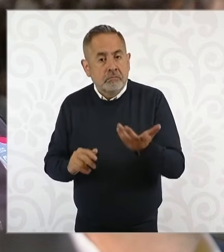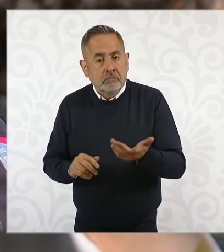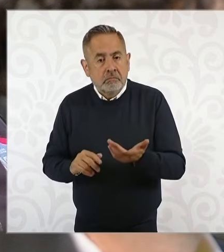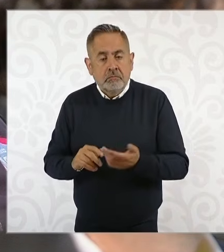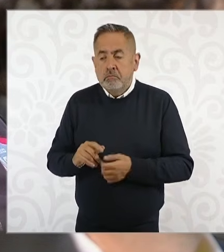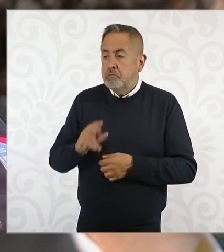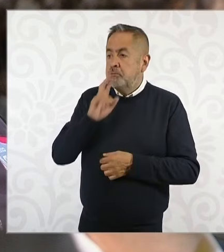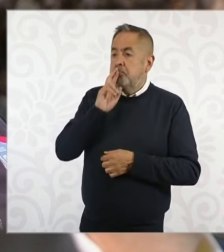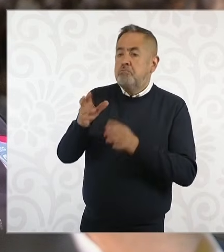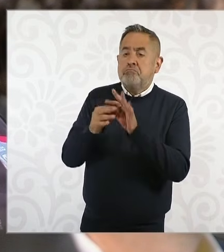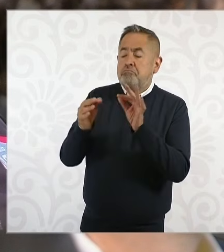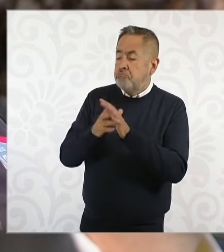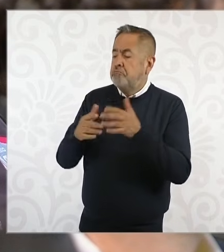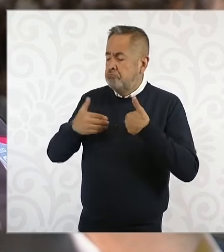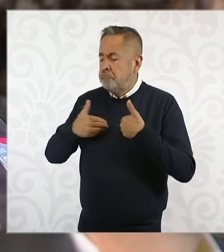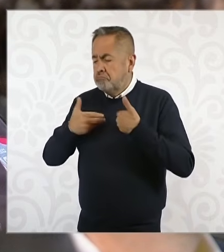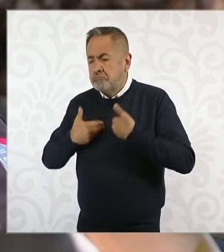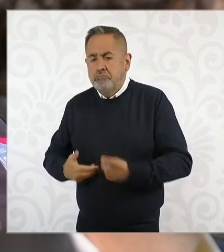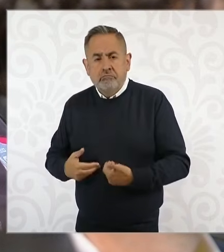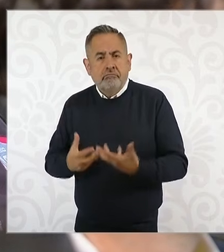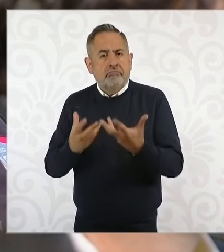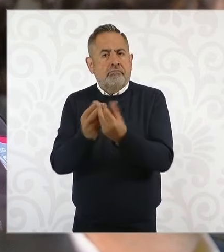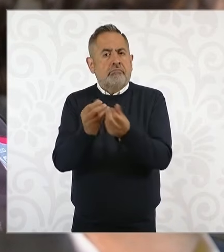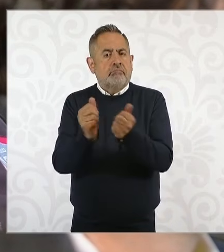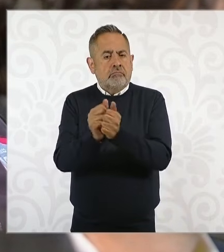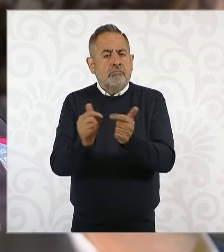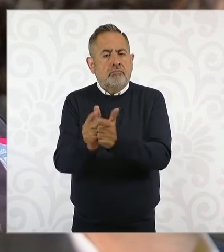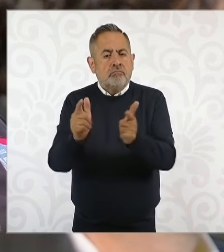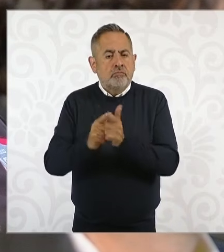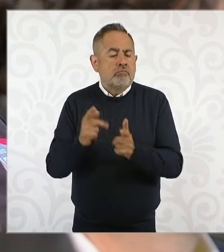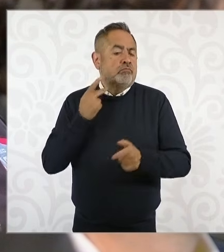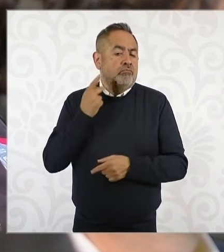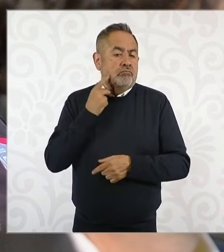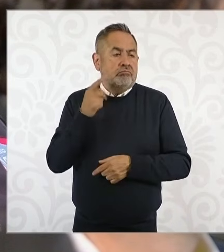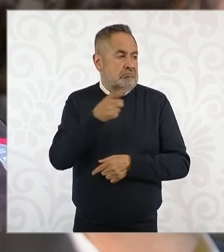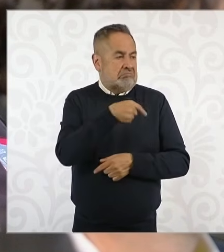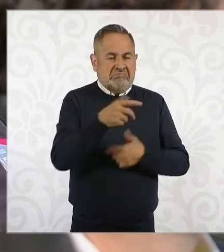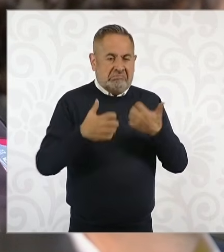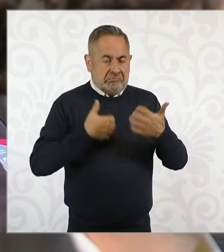responde un funcionario público del partido, pues que no voy a decir el nombre aquí porque luego se